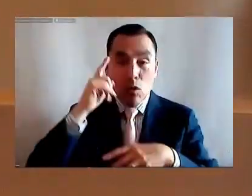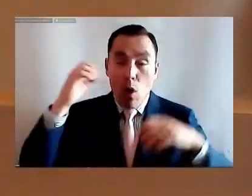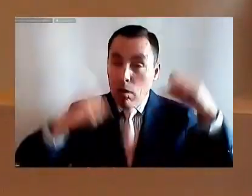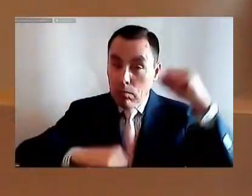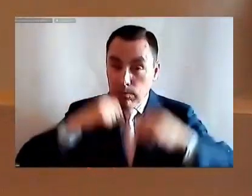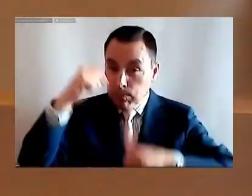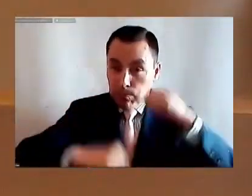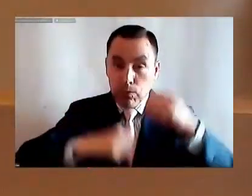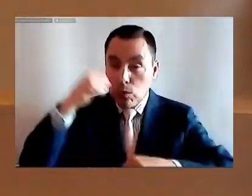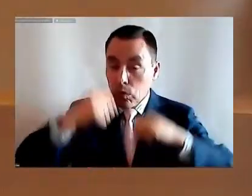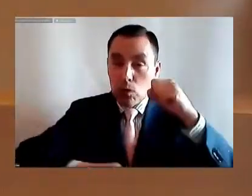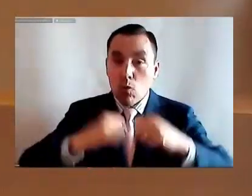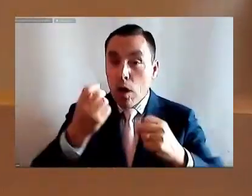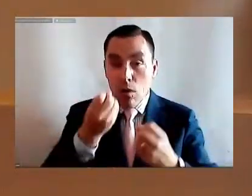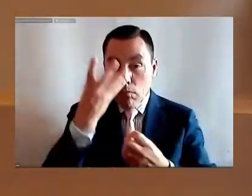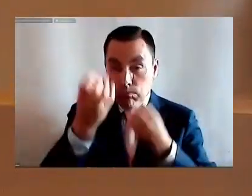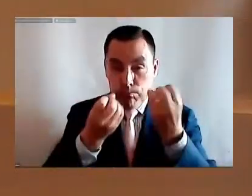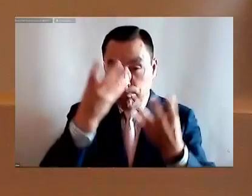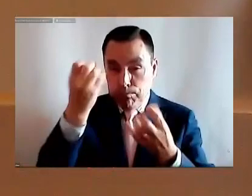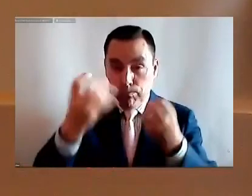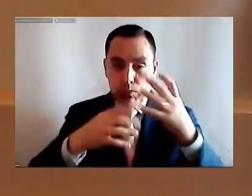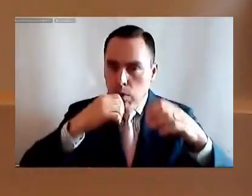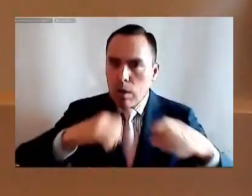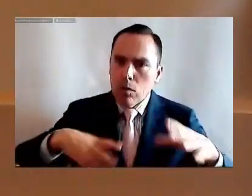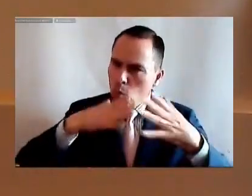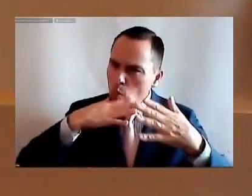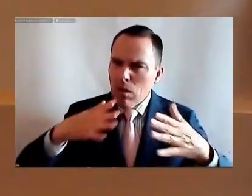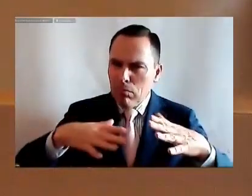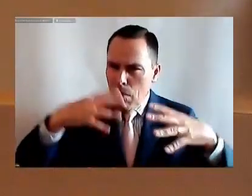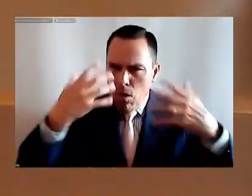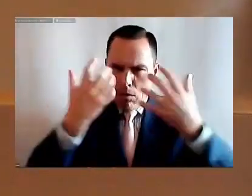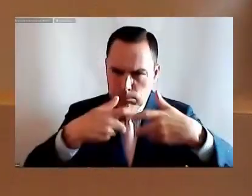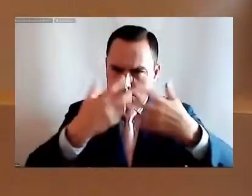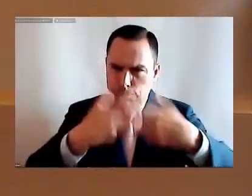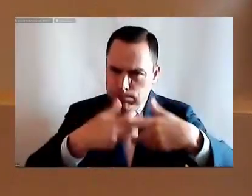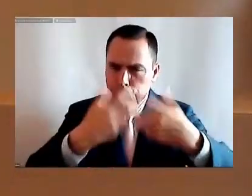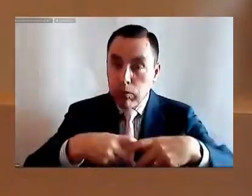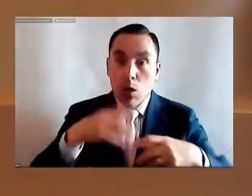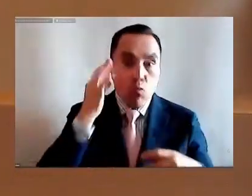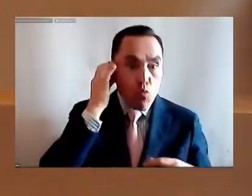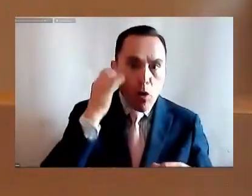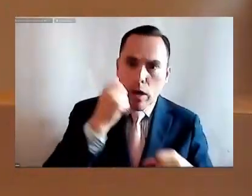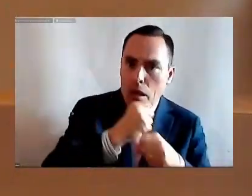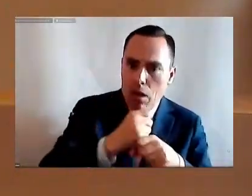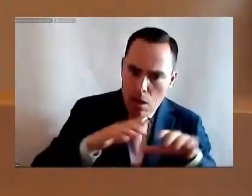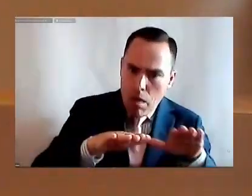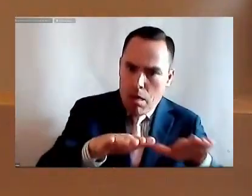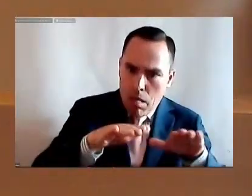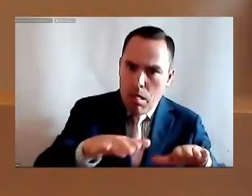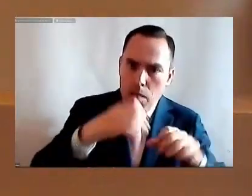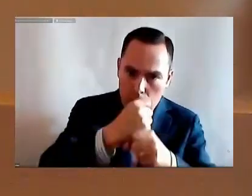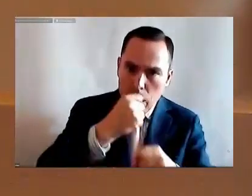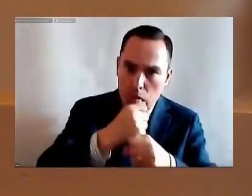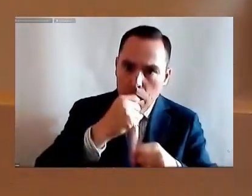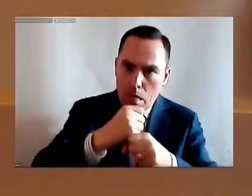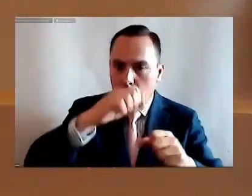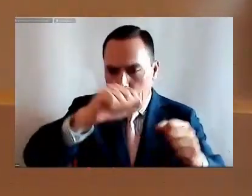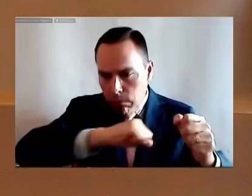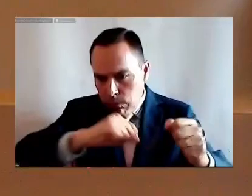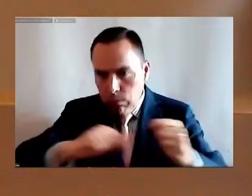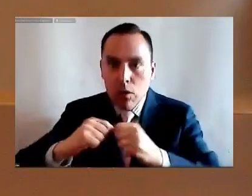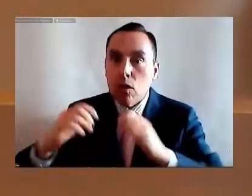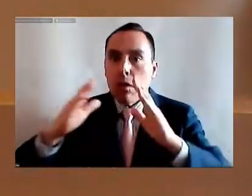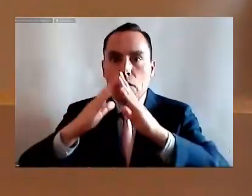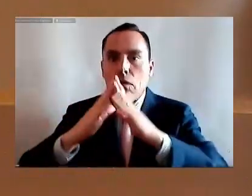industriales. De igual a igual. O sea, la construcción que se hace, esto entre comillas, de que la mujer tiene que estar